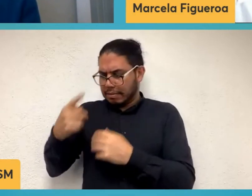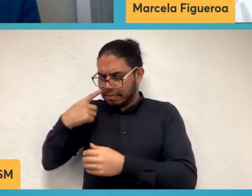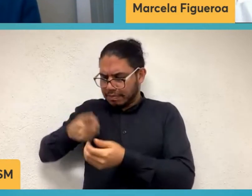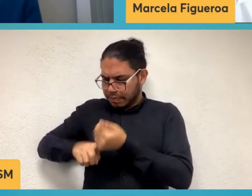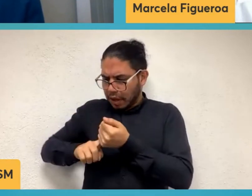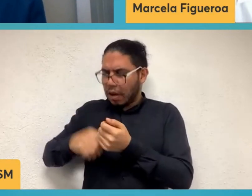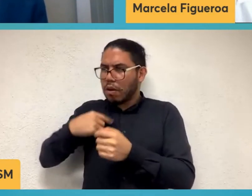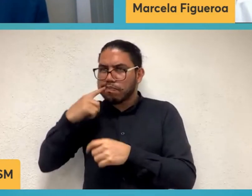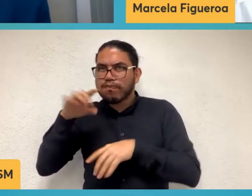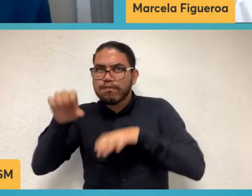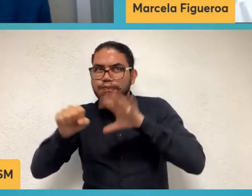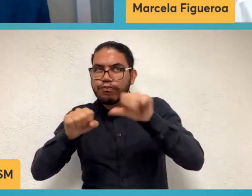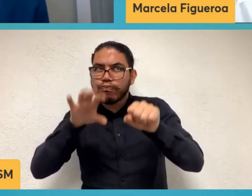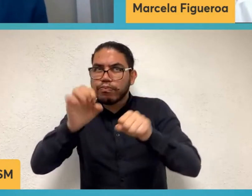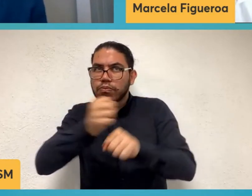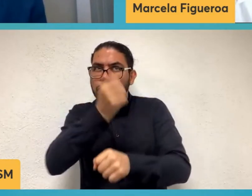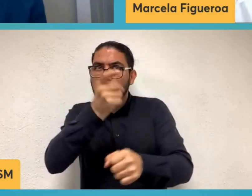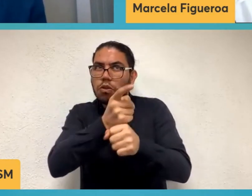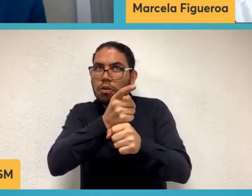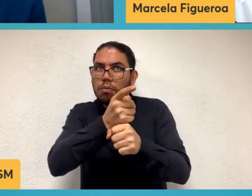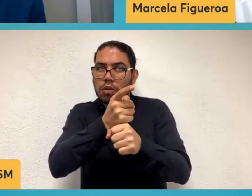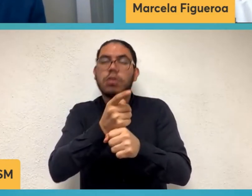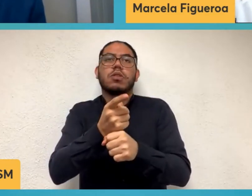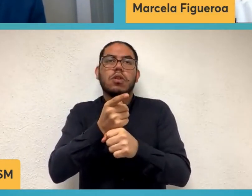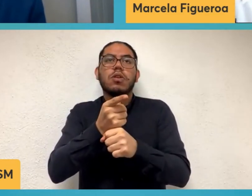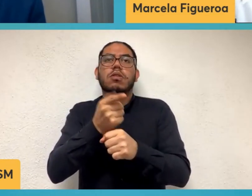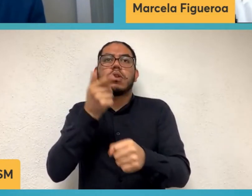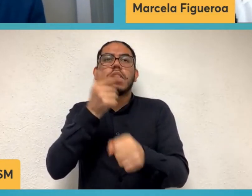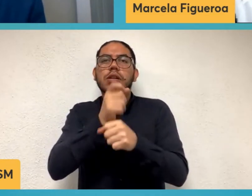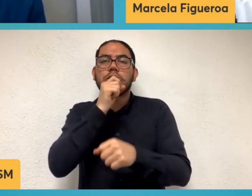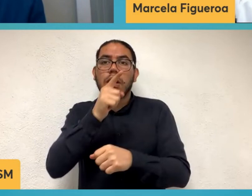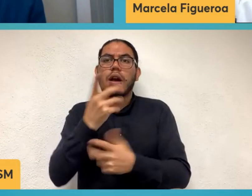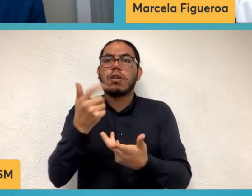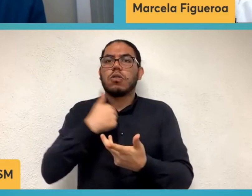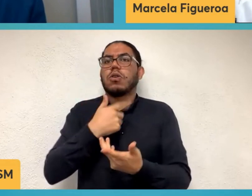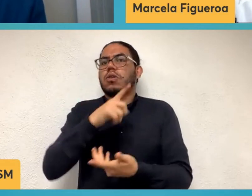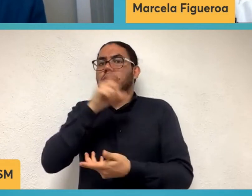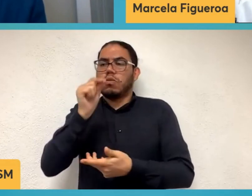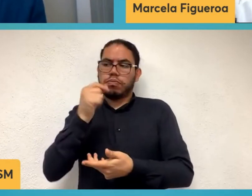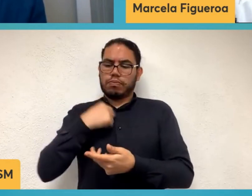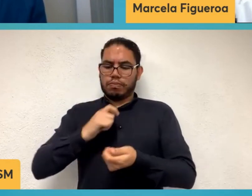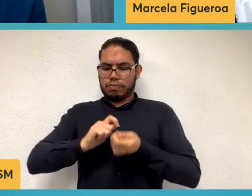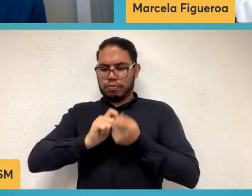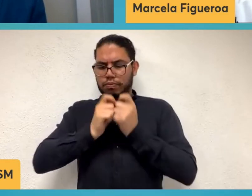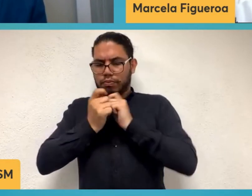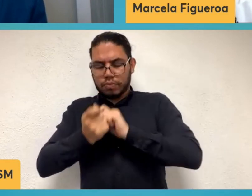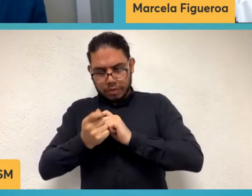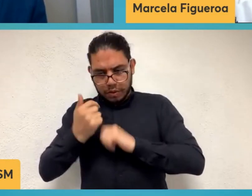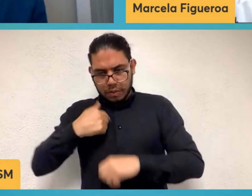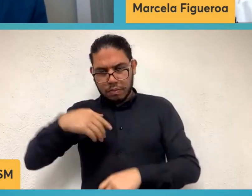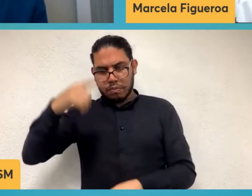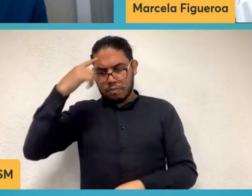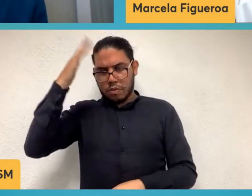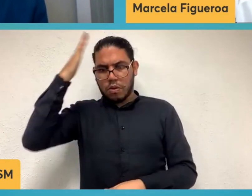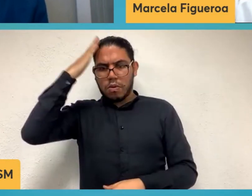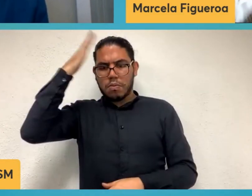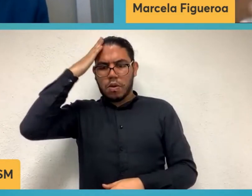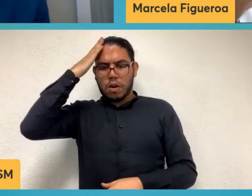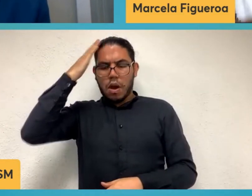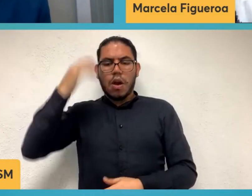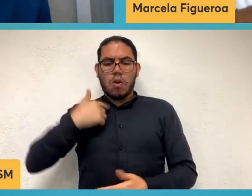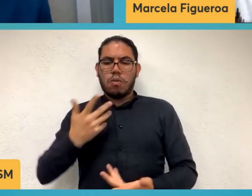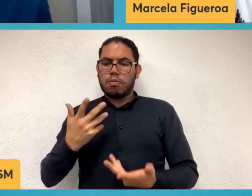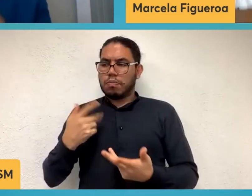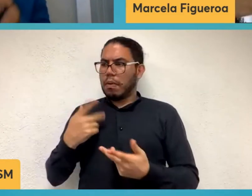de oportunidad. Cómo te puedes convertir en un liderazgo que construye puentes. Y